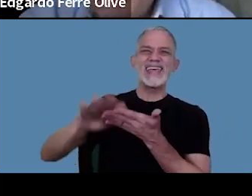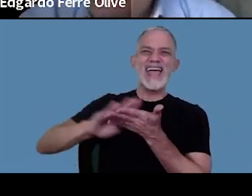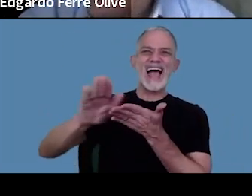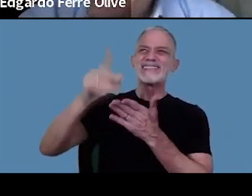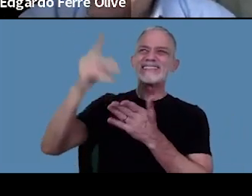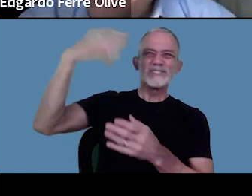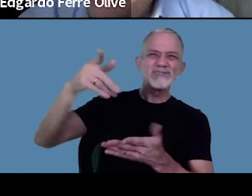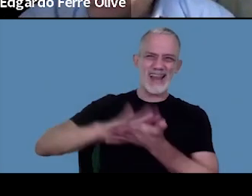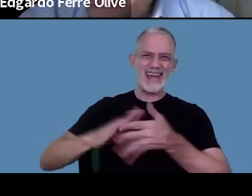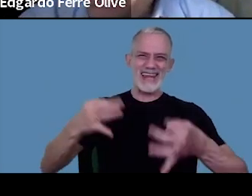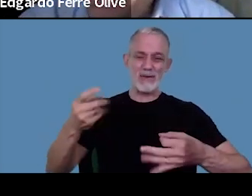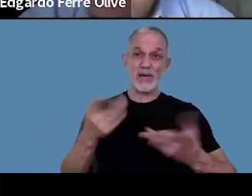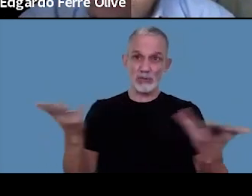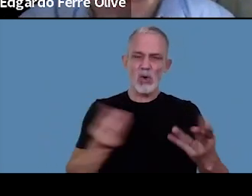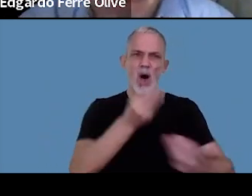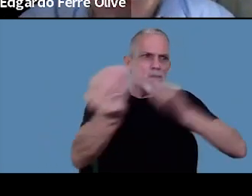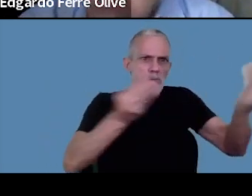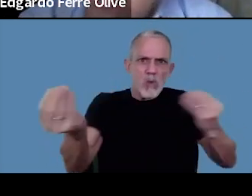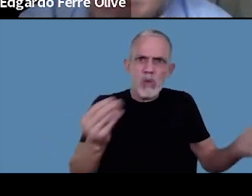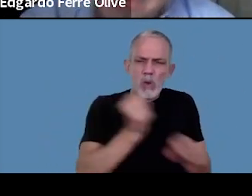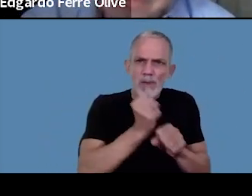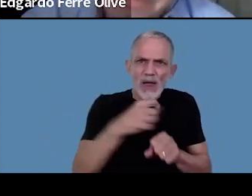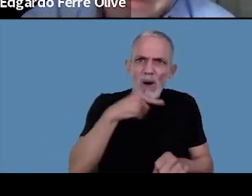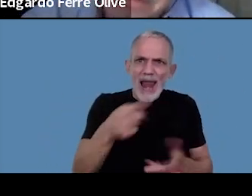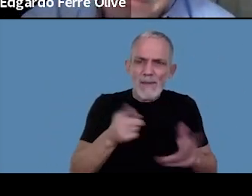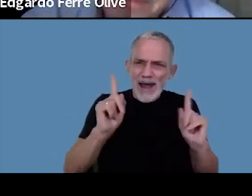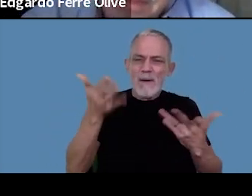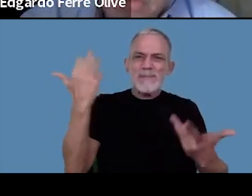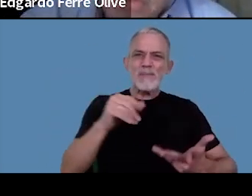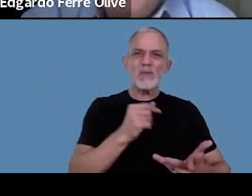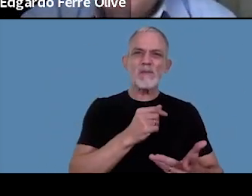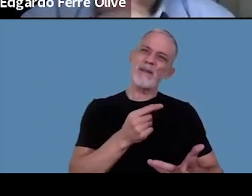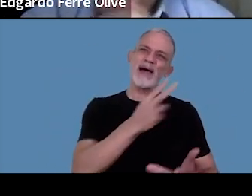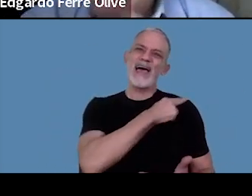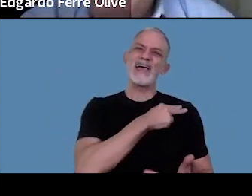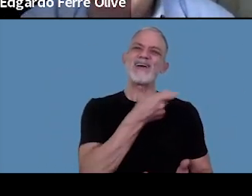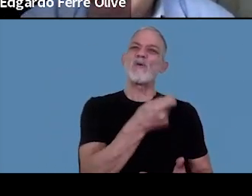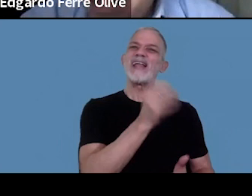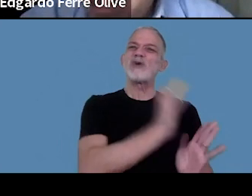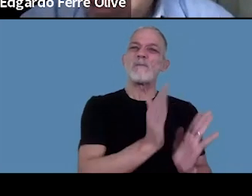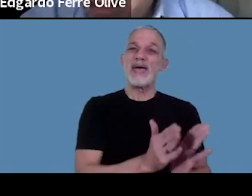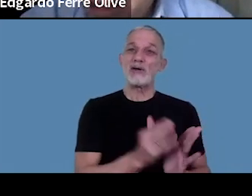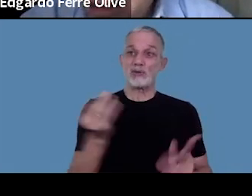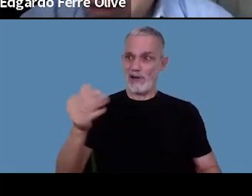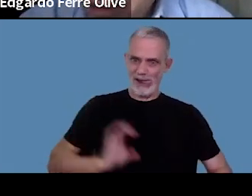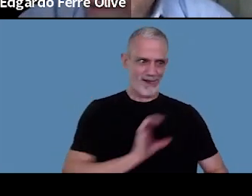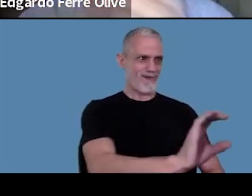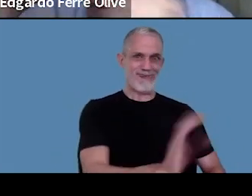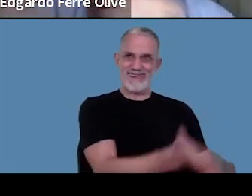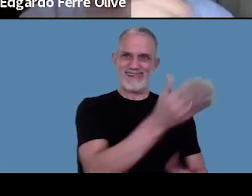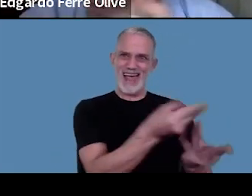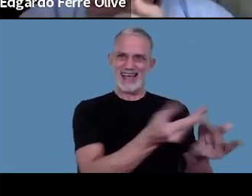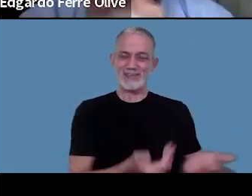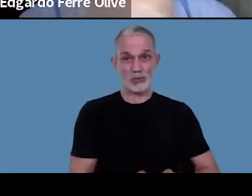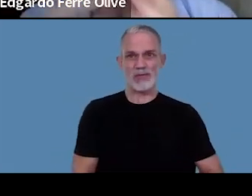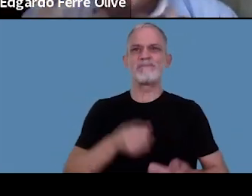hubo un boom de empleo aplicando teoría del doble dividendo. Otro aspecto que puedo hacer, fíjense qué interesante es, con lo de